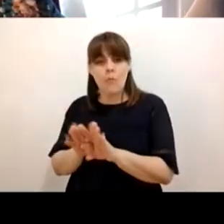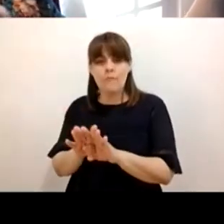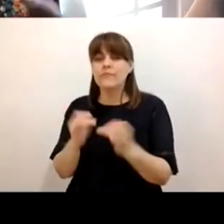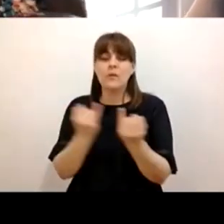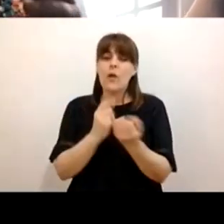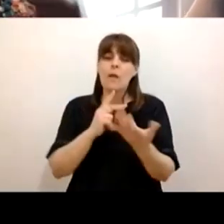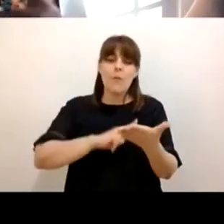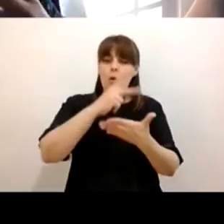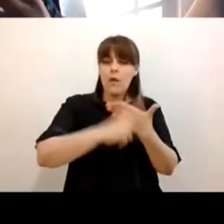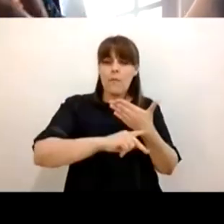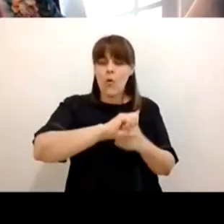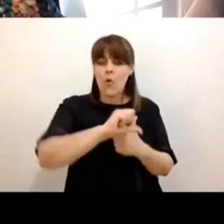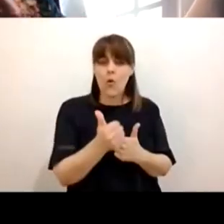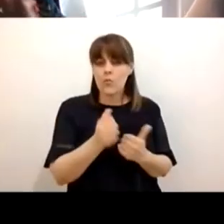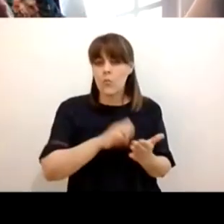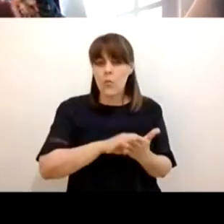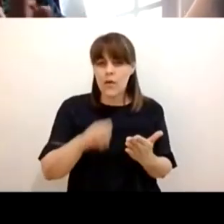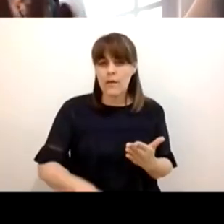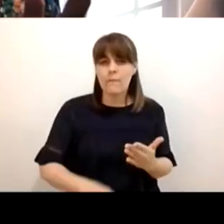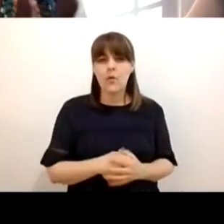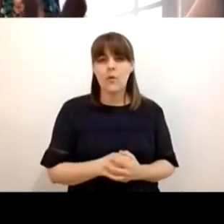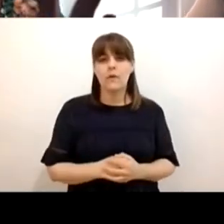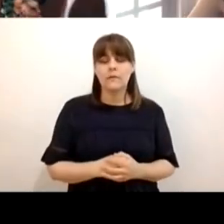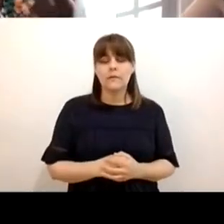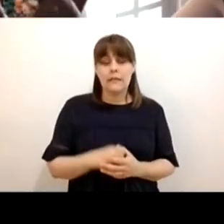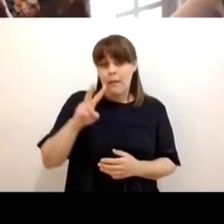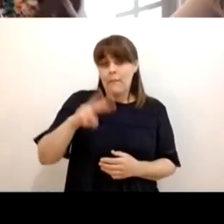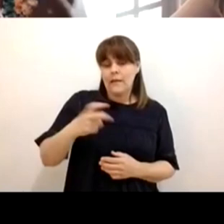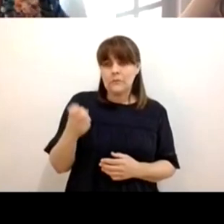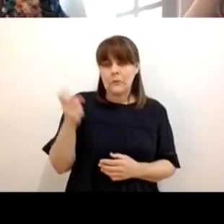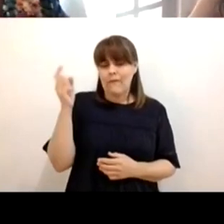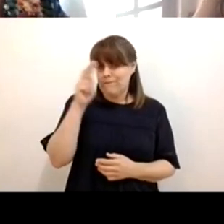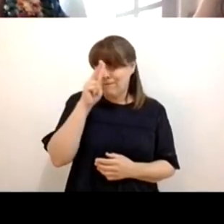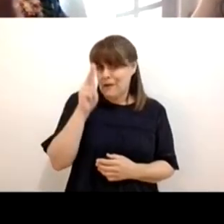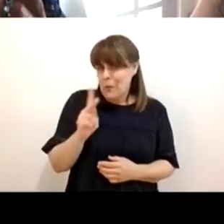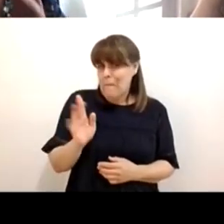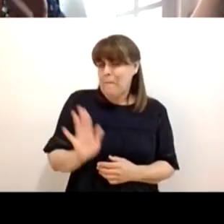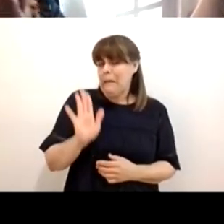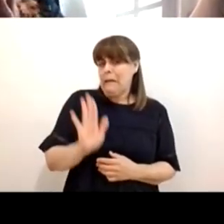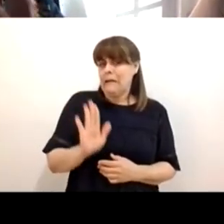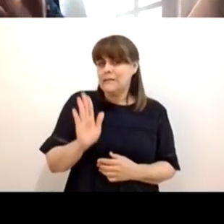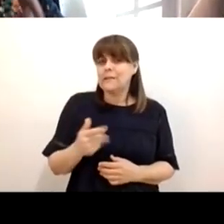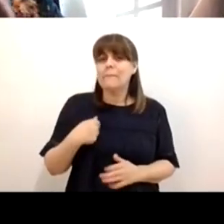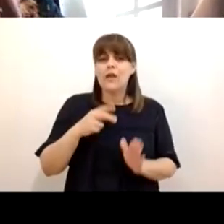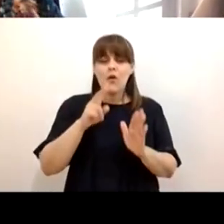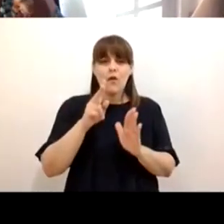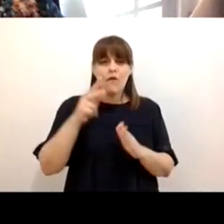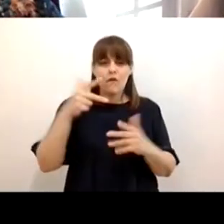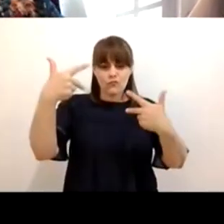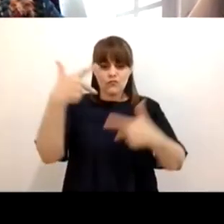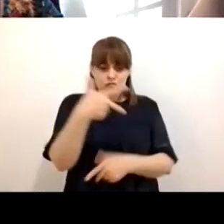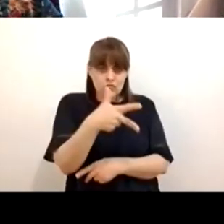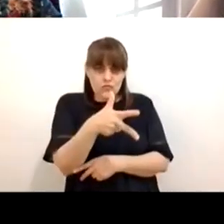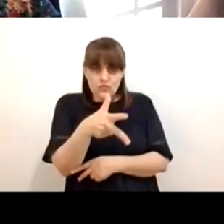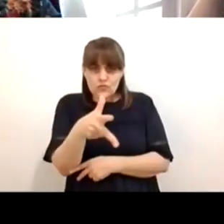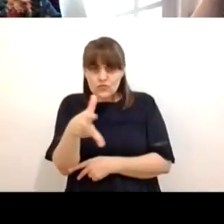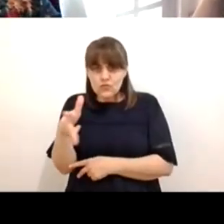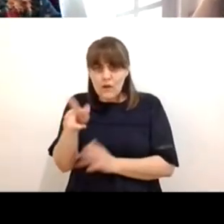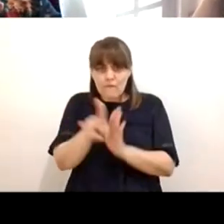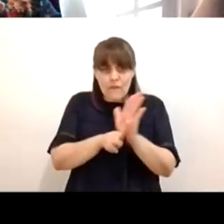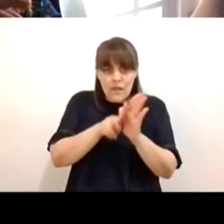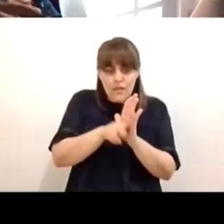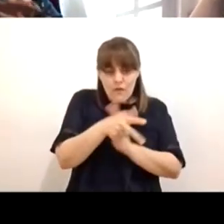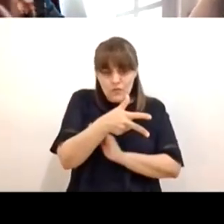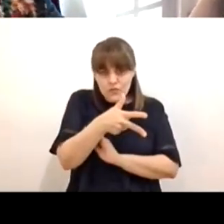ejemplo donde se video es una cosa que suena horrible pero es muy bonita que se video graba la forma en la que se relaciona el papá